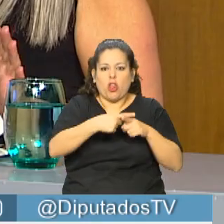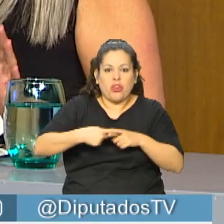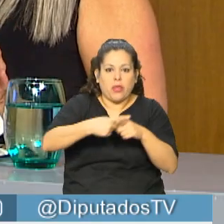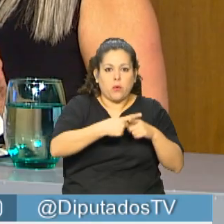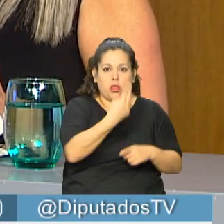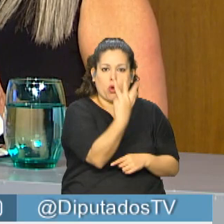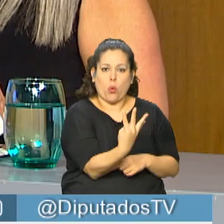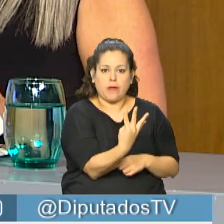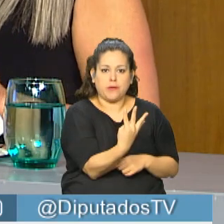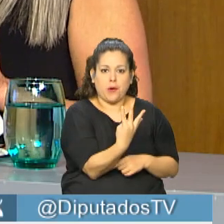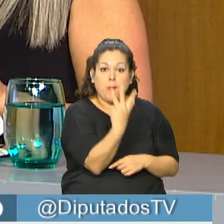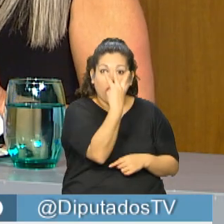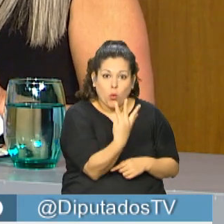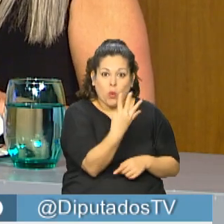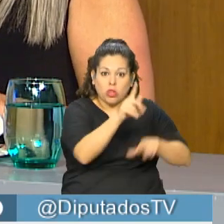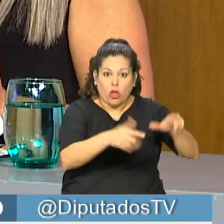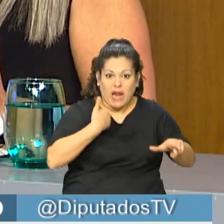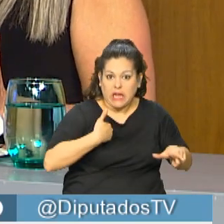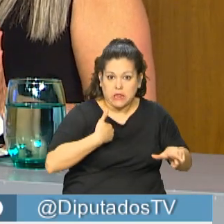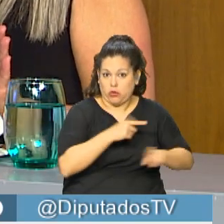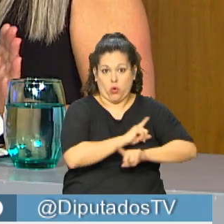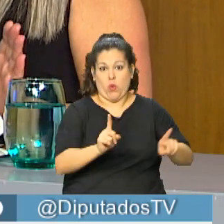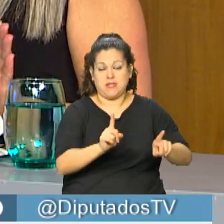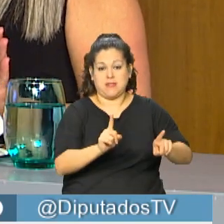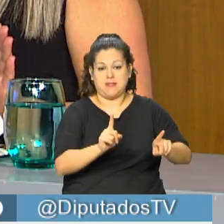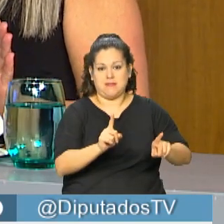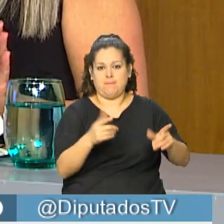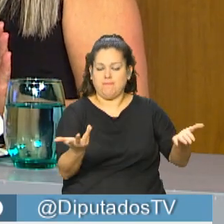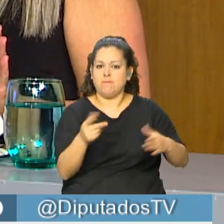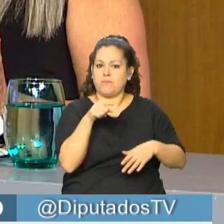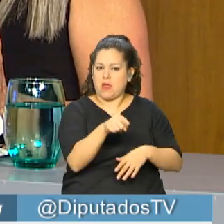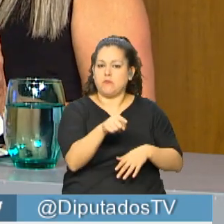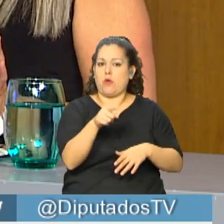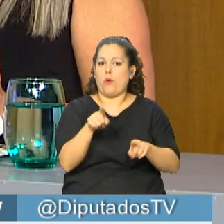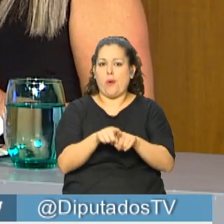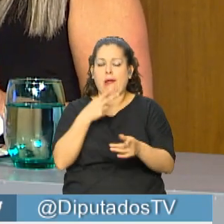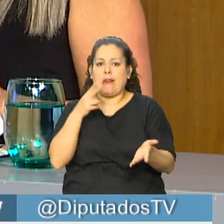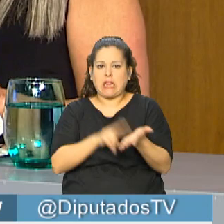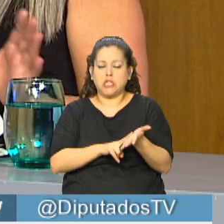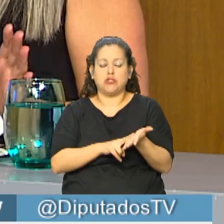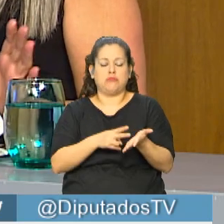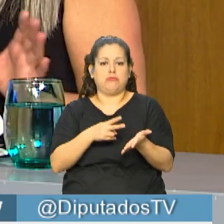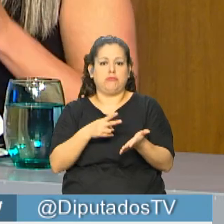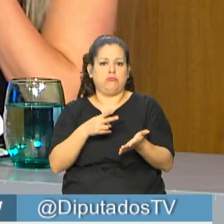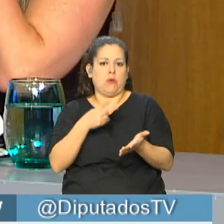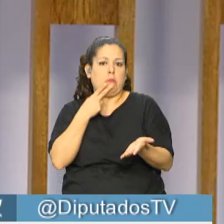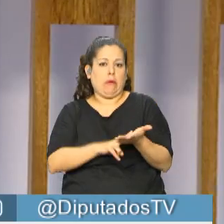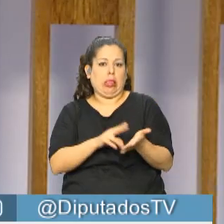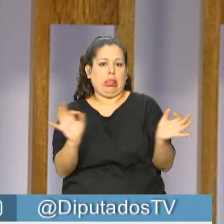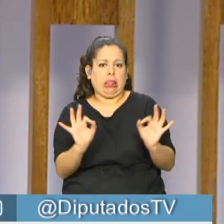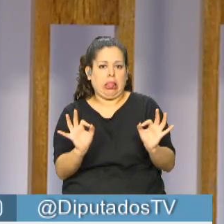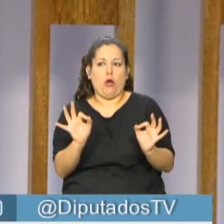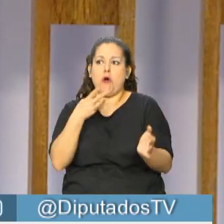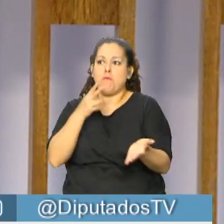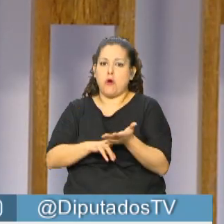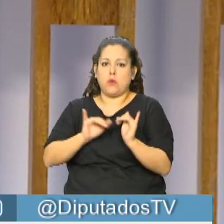ni argentinos. Me está diciendo un ni a la posibilidad de que se modifiquen las retenciones. No me dicen ni que no, pero ni que sí. Yo estamos no ahí, digo, a ver, Alberto